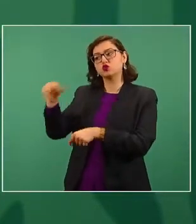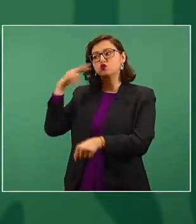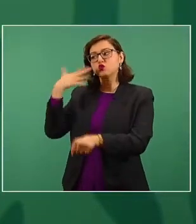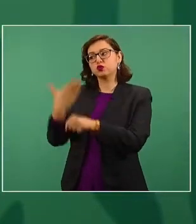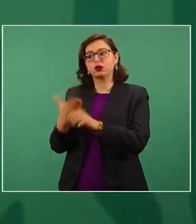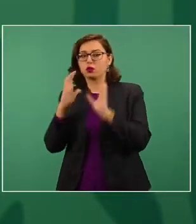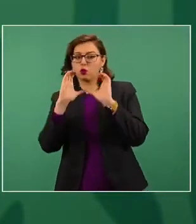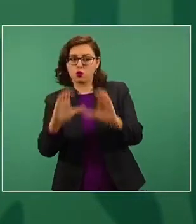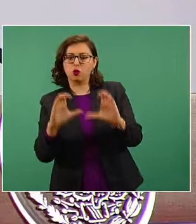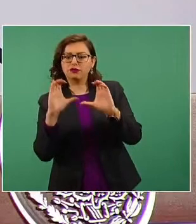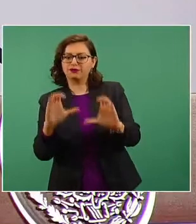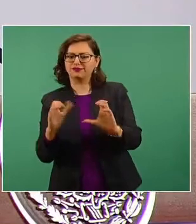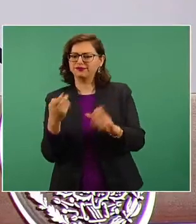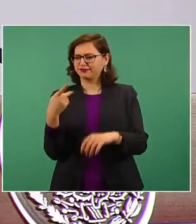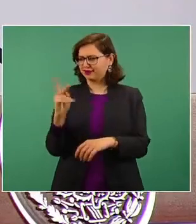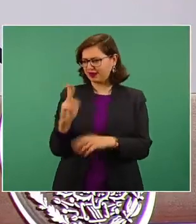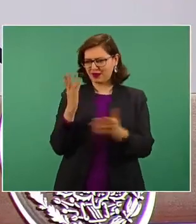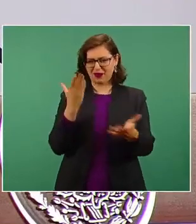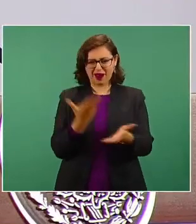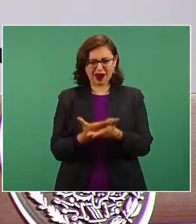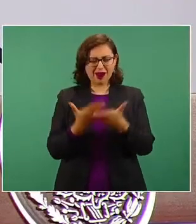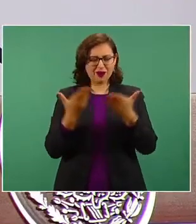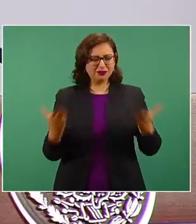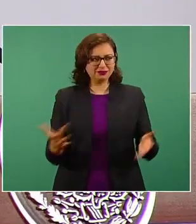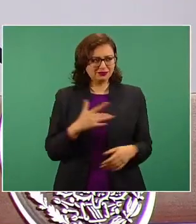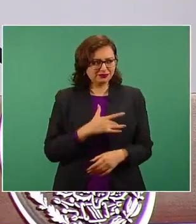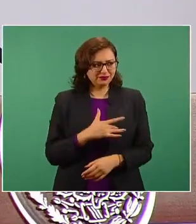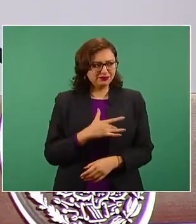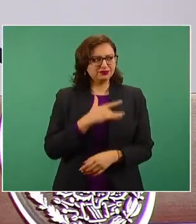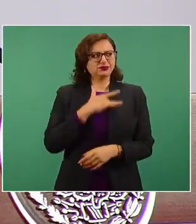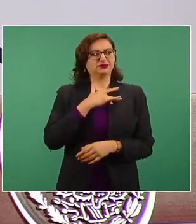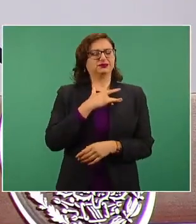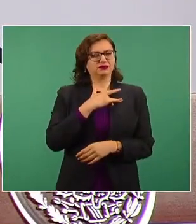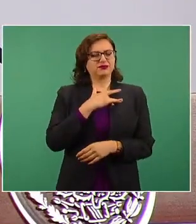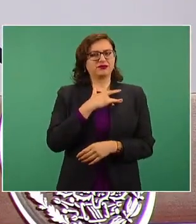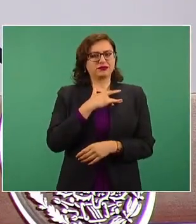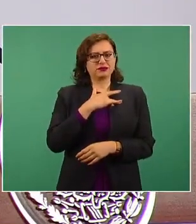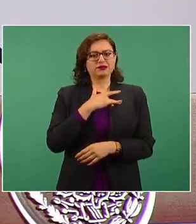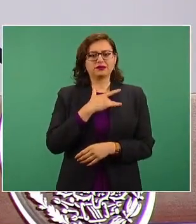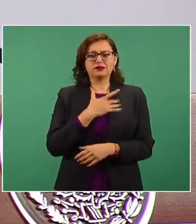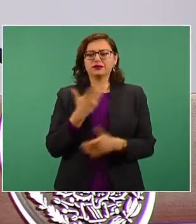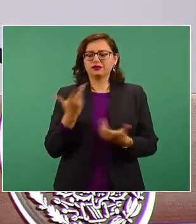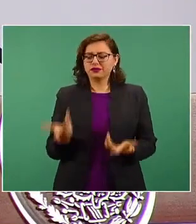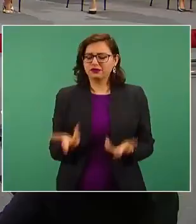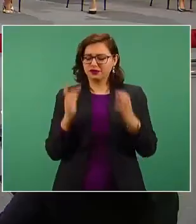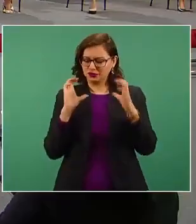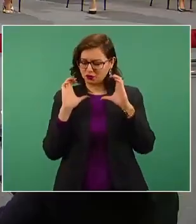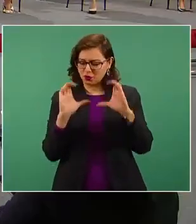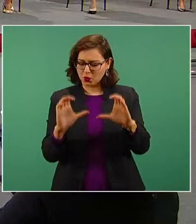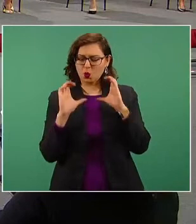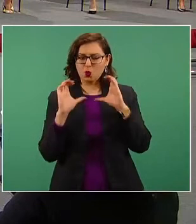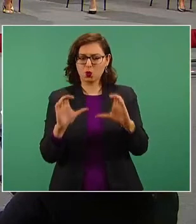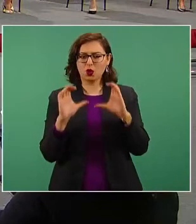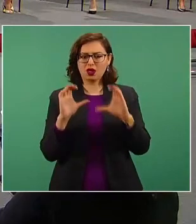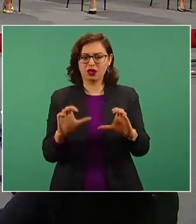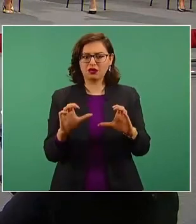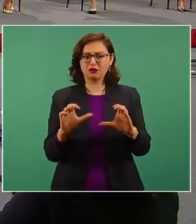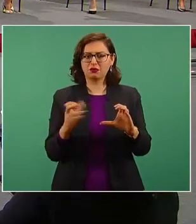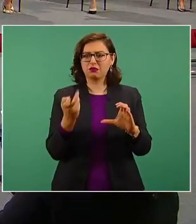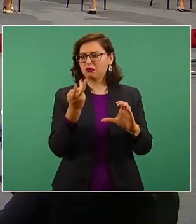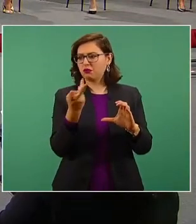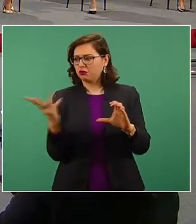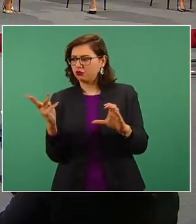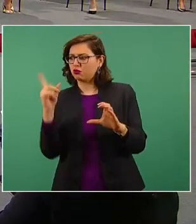que nunca reconocemos la importancia que tiene impulsar un cuidado que permita que más